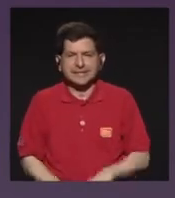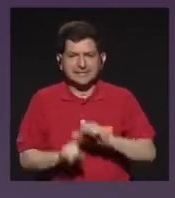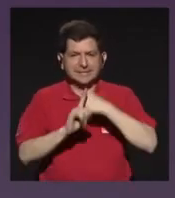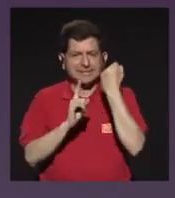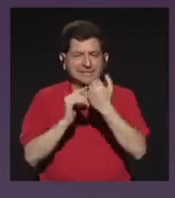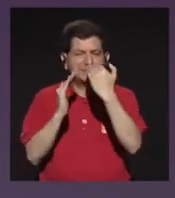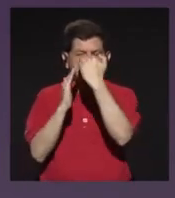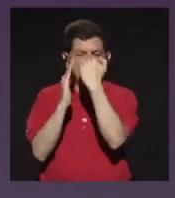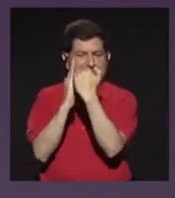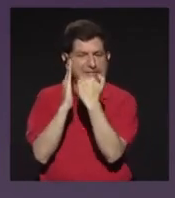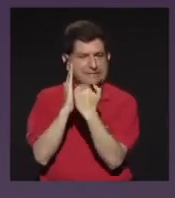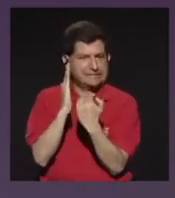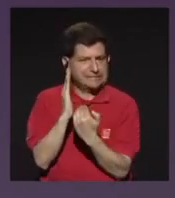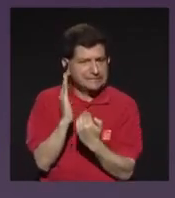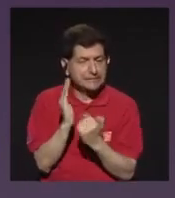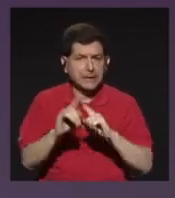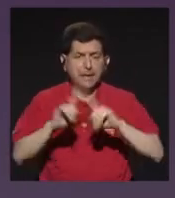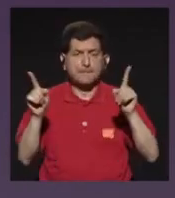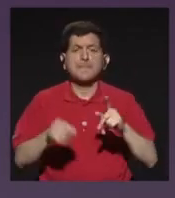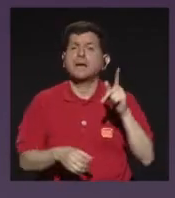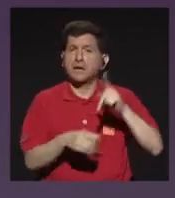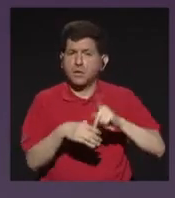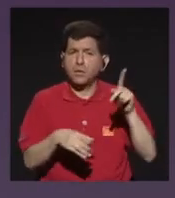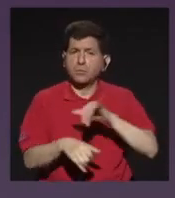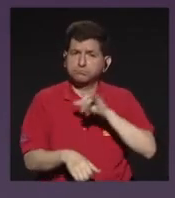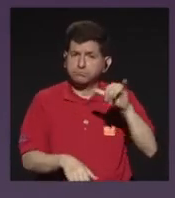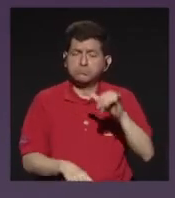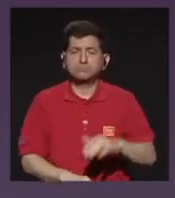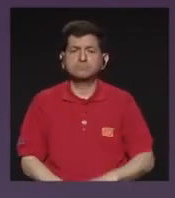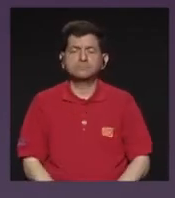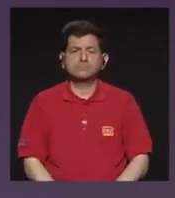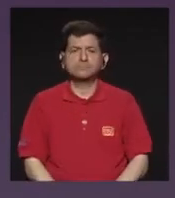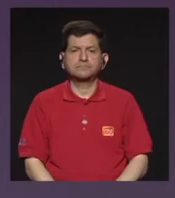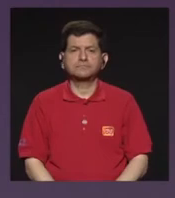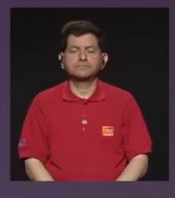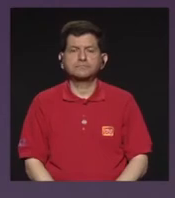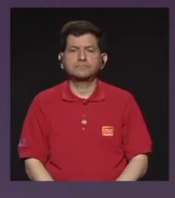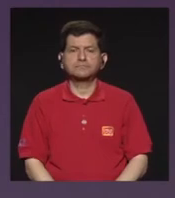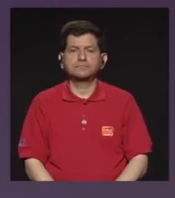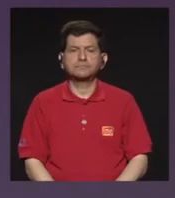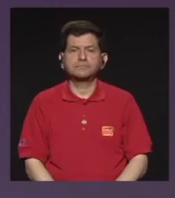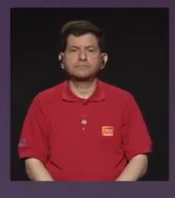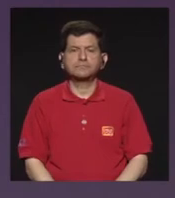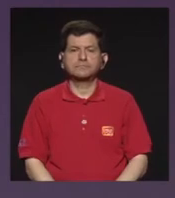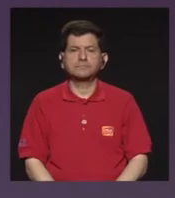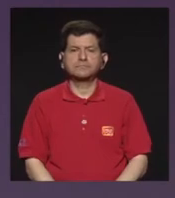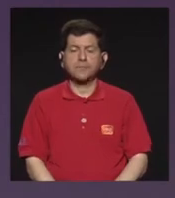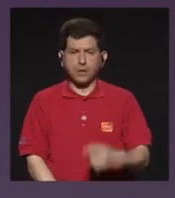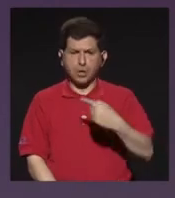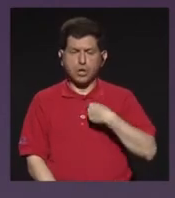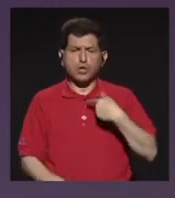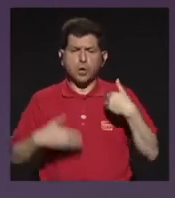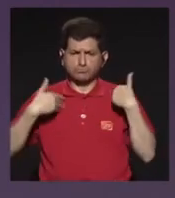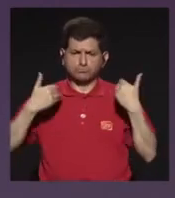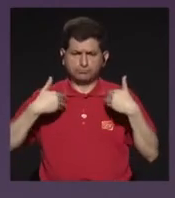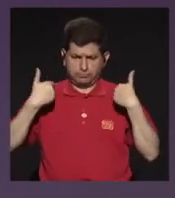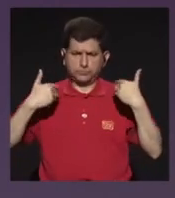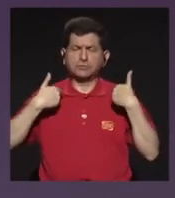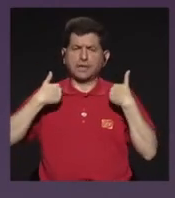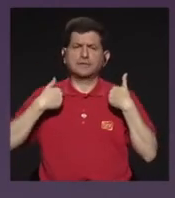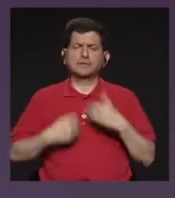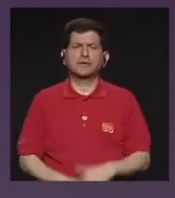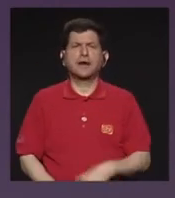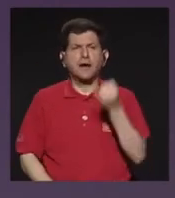abajo, ¿verdad? Pero también con la participación. Y yo estoy muy contenta